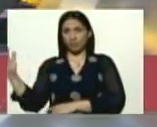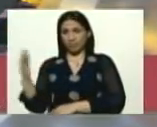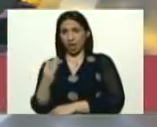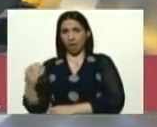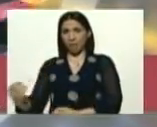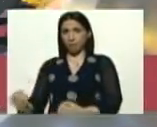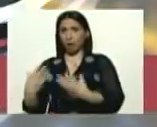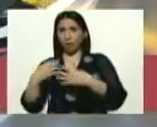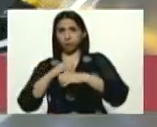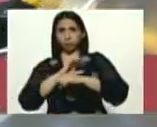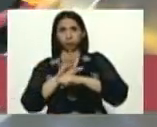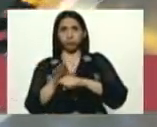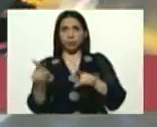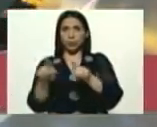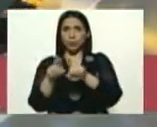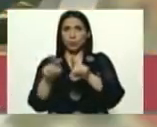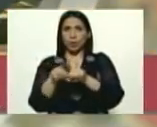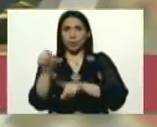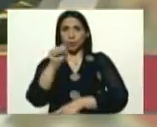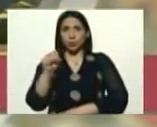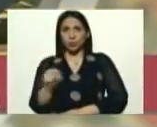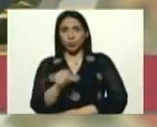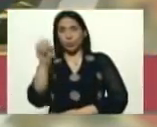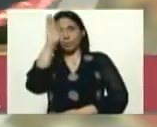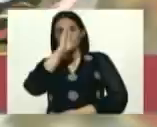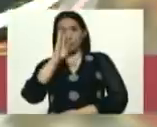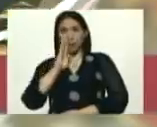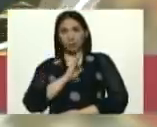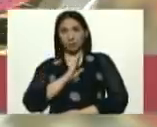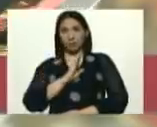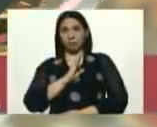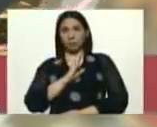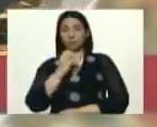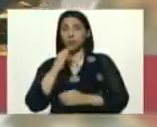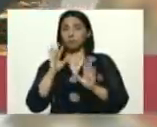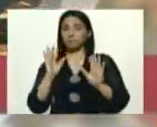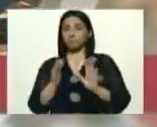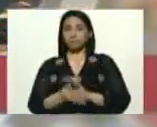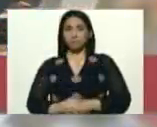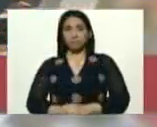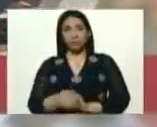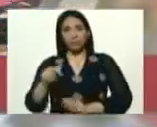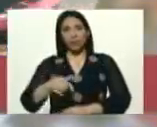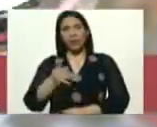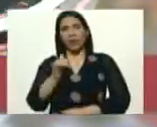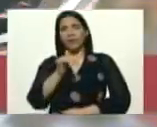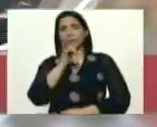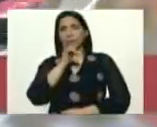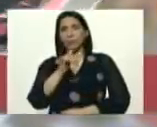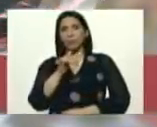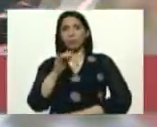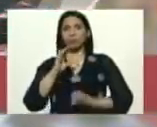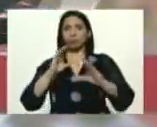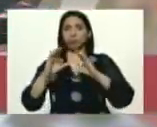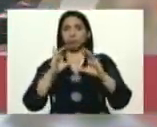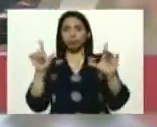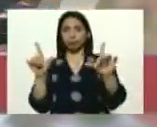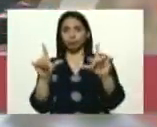coronavirus. Igual por el sur, Brasil. Bueno, hoy hay una noticia en los medios de